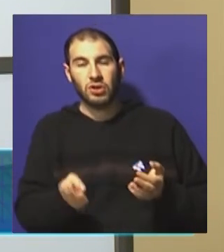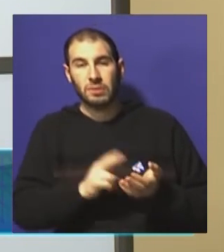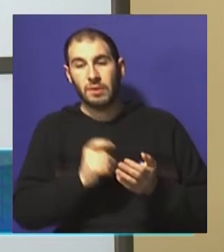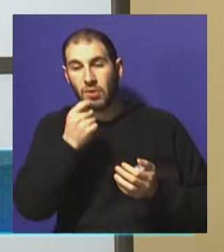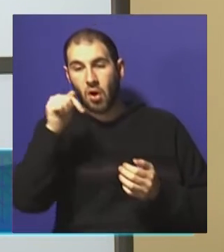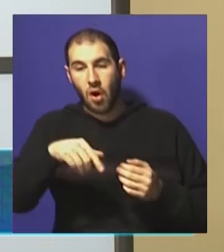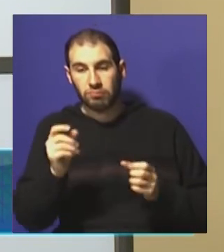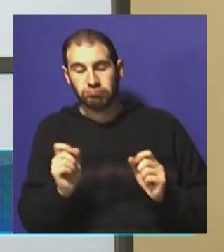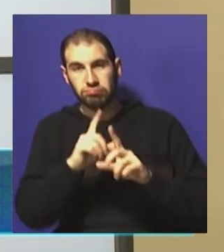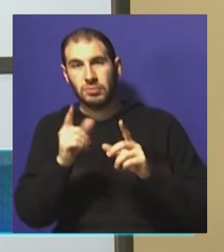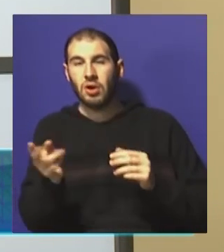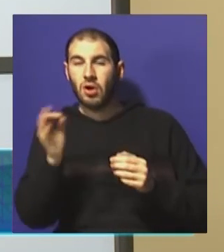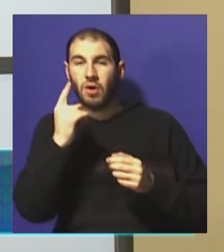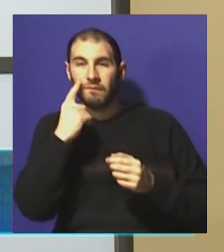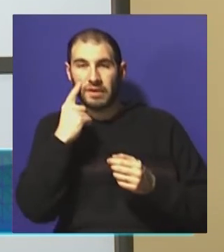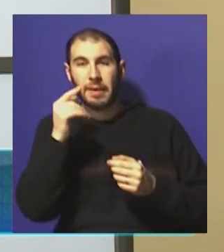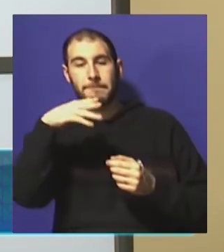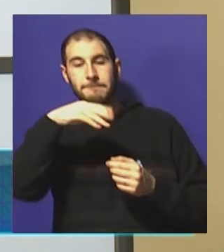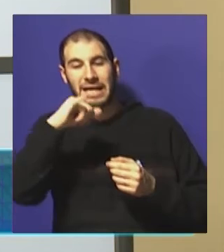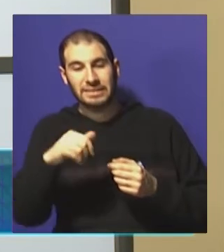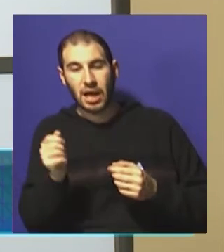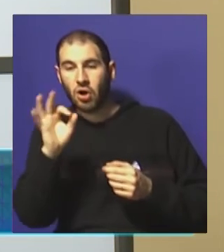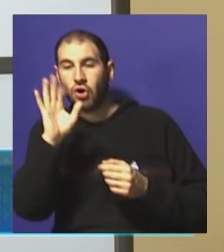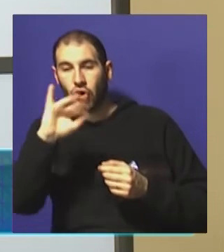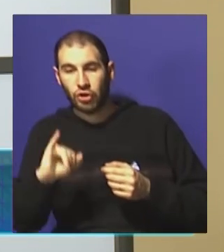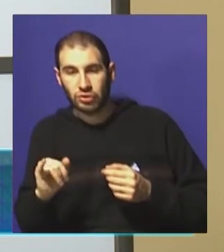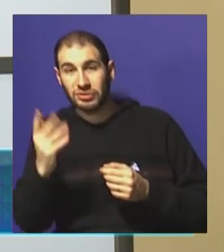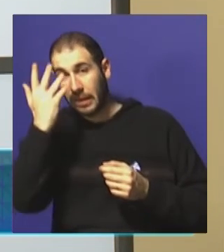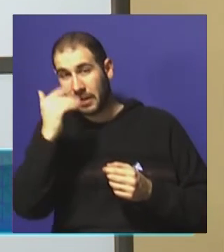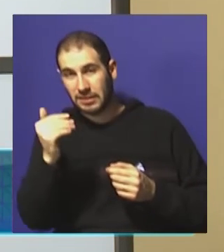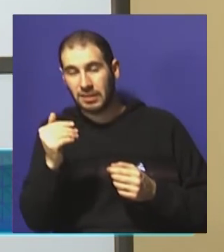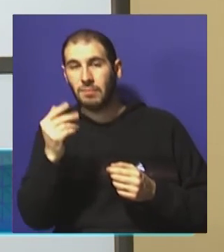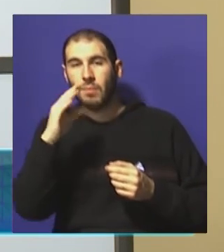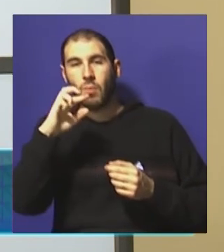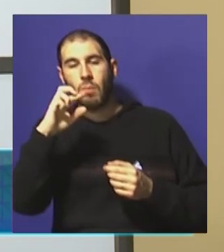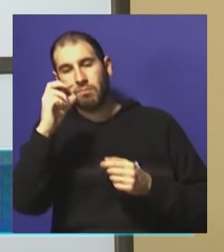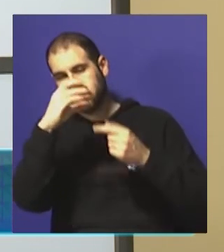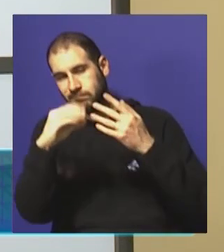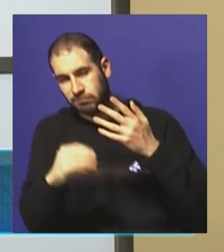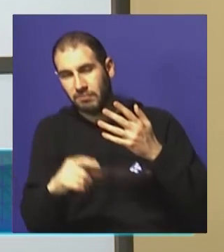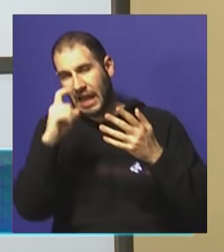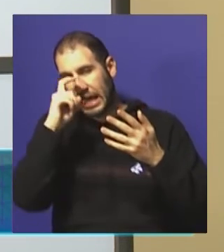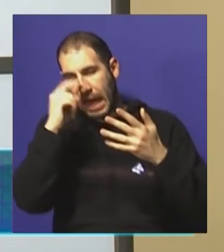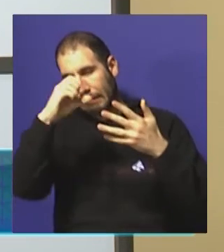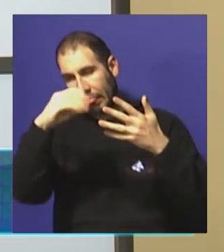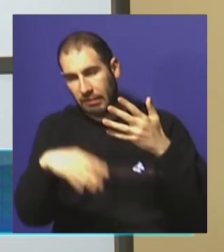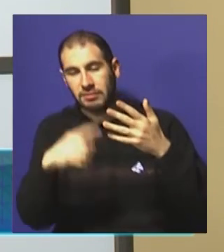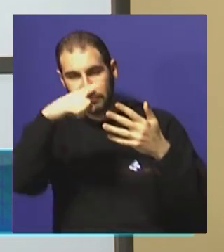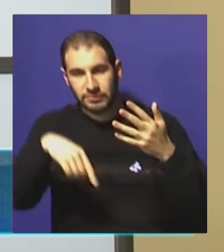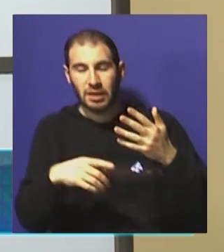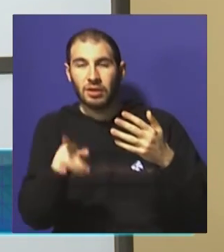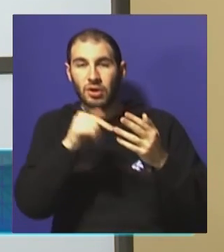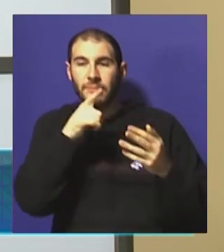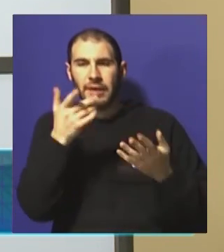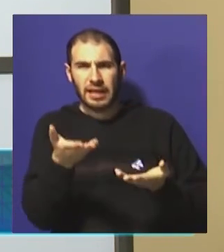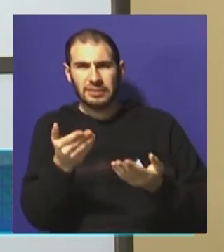se despertara o reviviera Juan Agustín Maza y Tomás Godoy Cruz y San Martín y Pueyrredón y Belgrano y los Güemes y todo eso, que nos